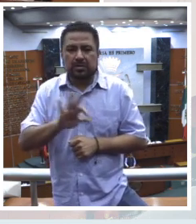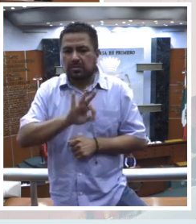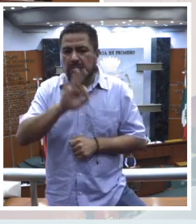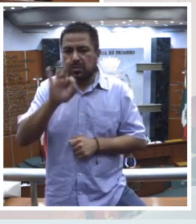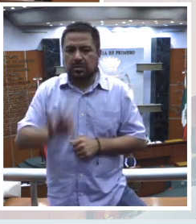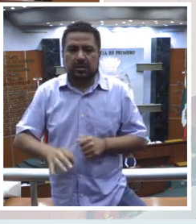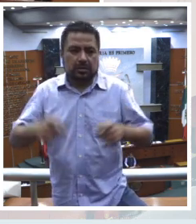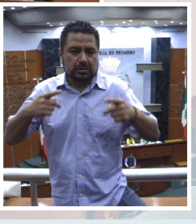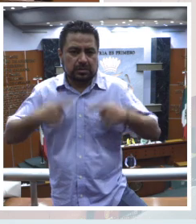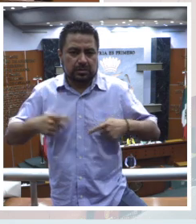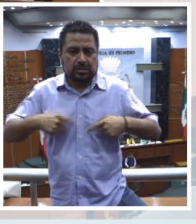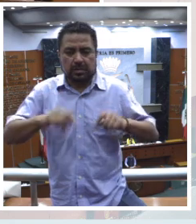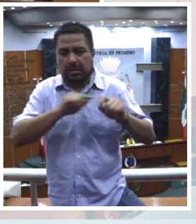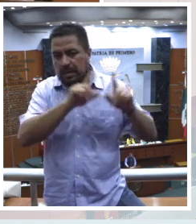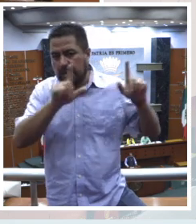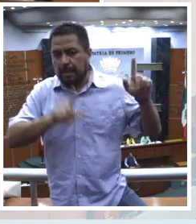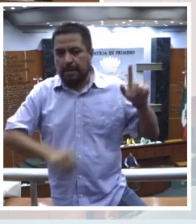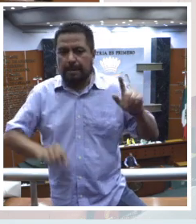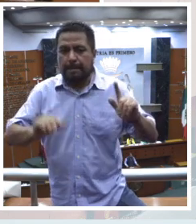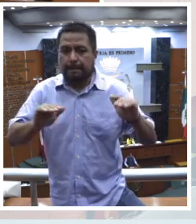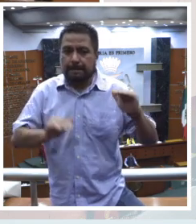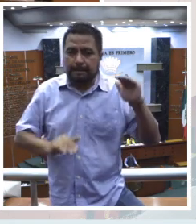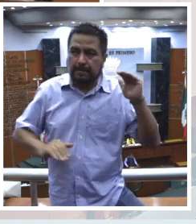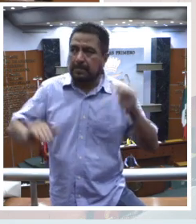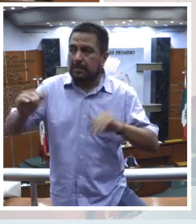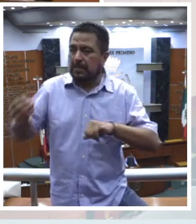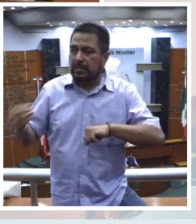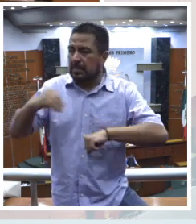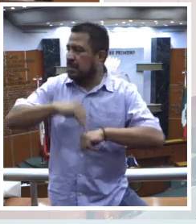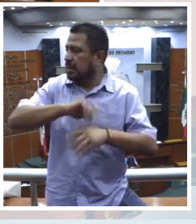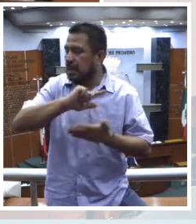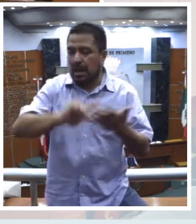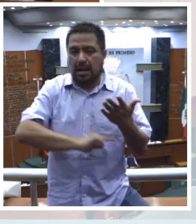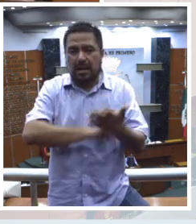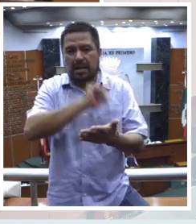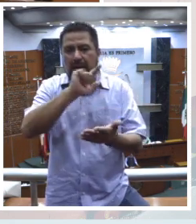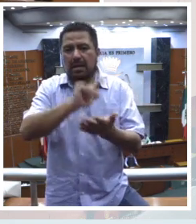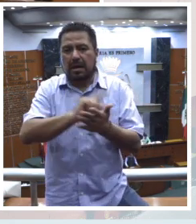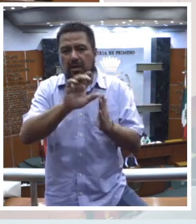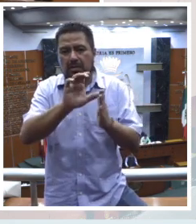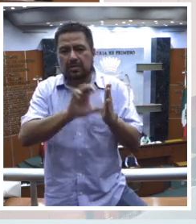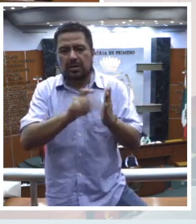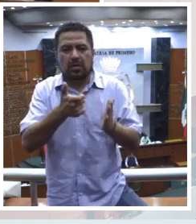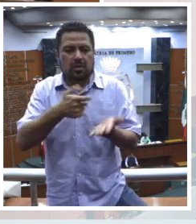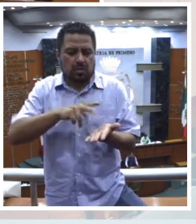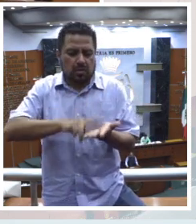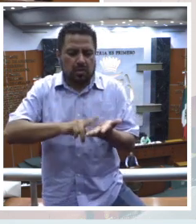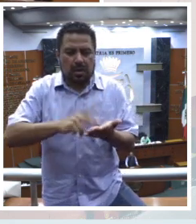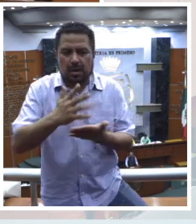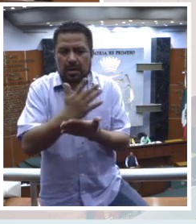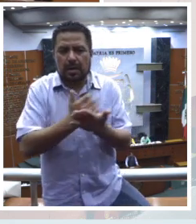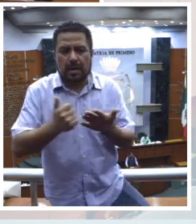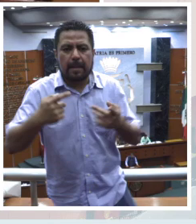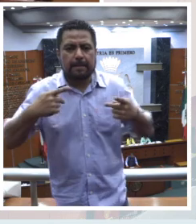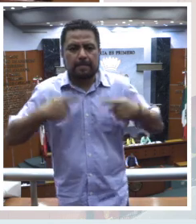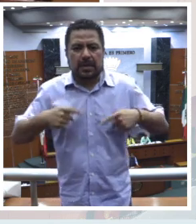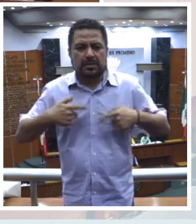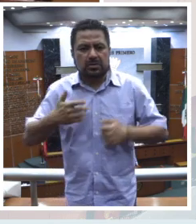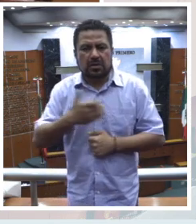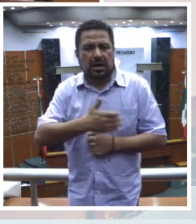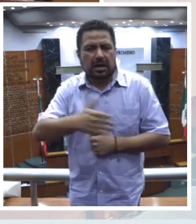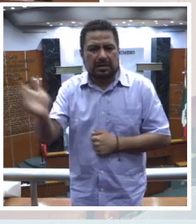de esta población. Elevar a rango constitucional los precios de garantía para las personas